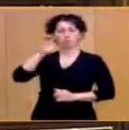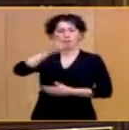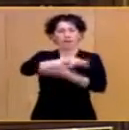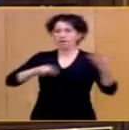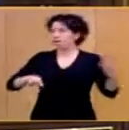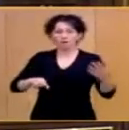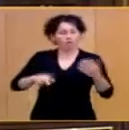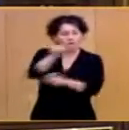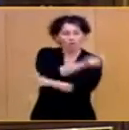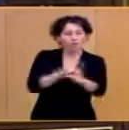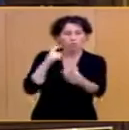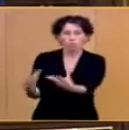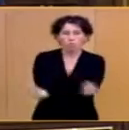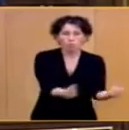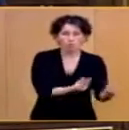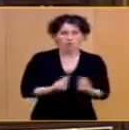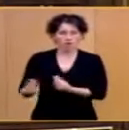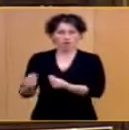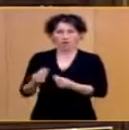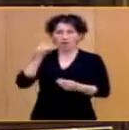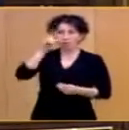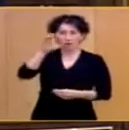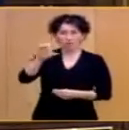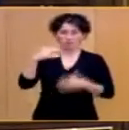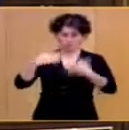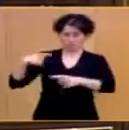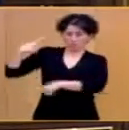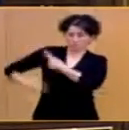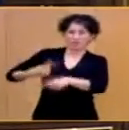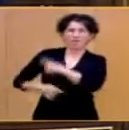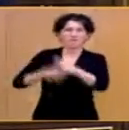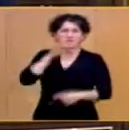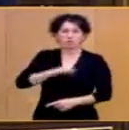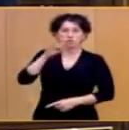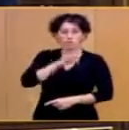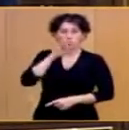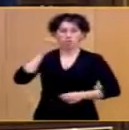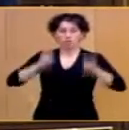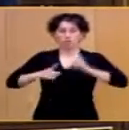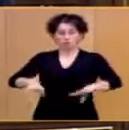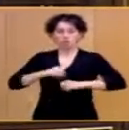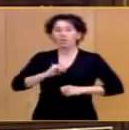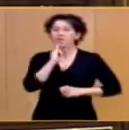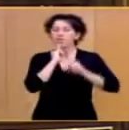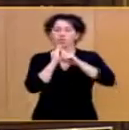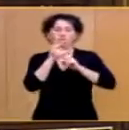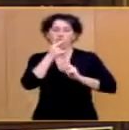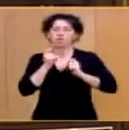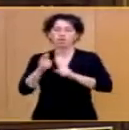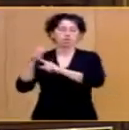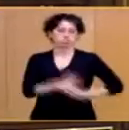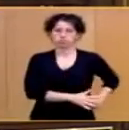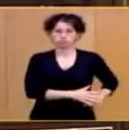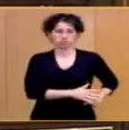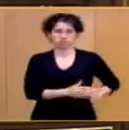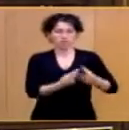clases populares, en un país donde siglos de dominación convirtieron al idioma en un factor de exclusión social. Pero